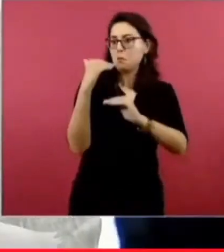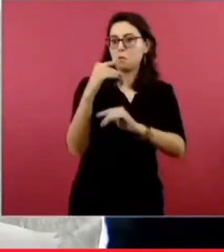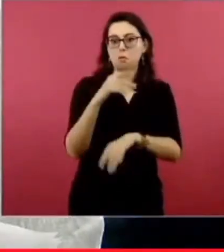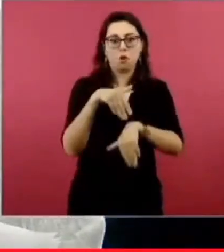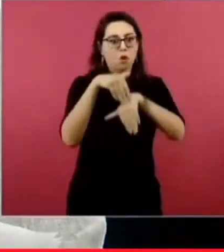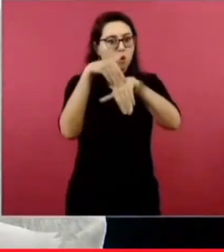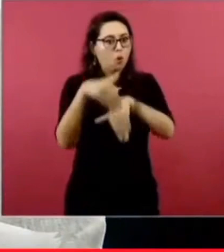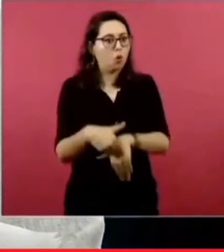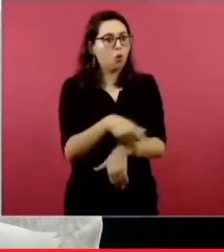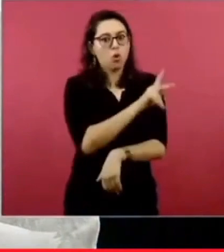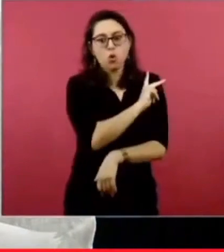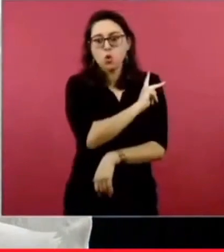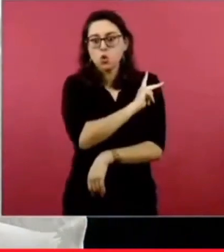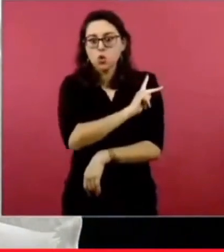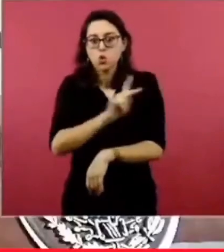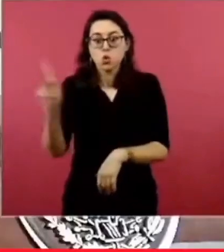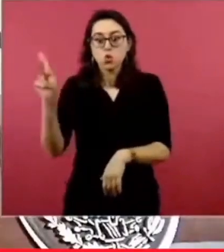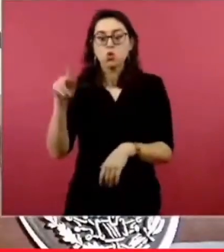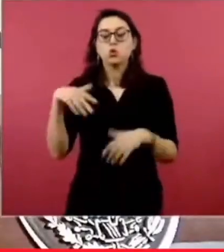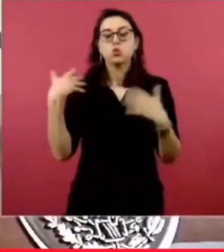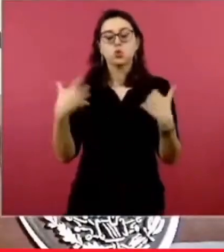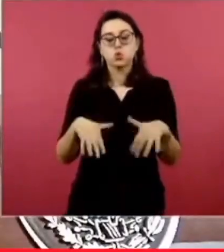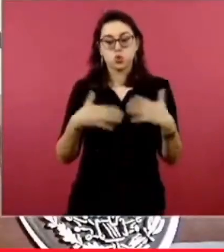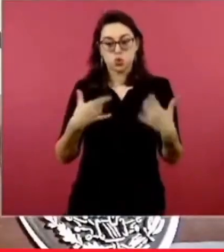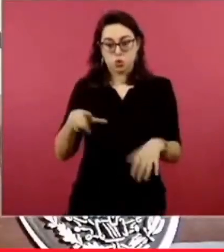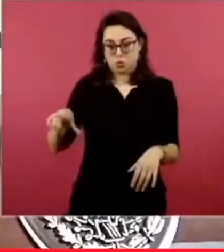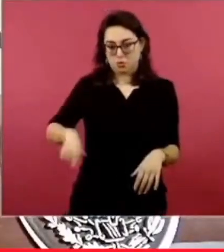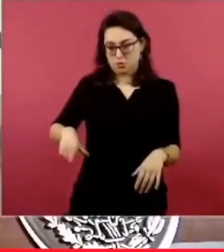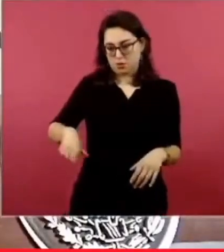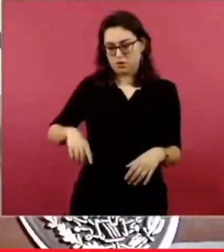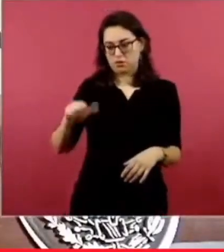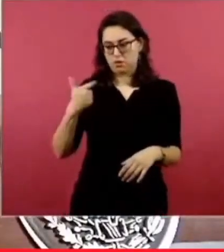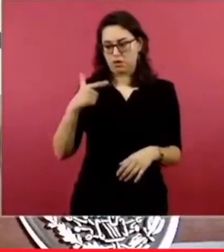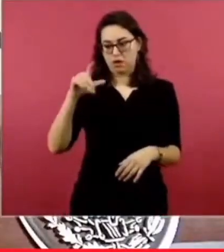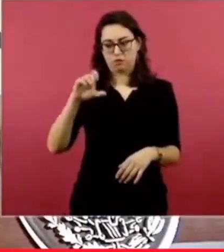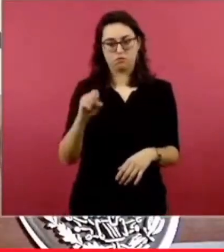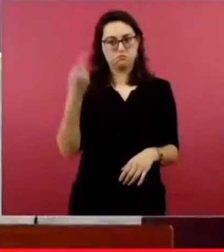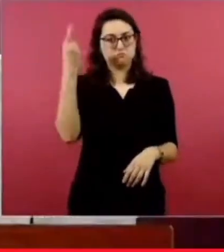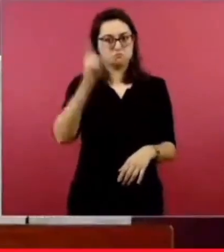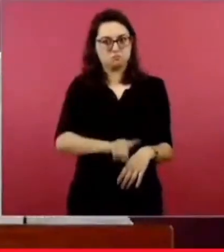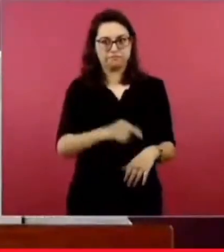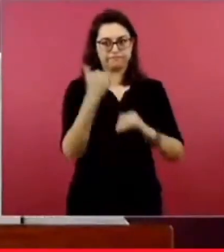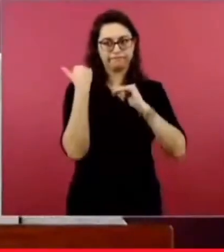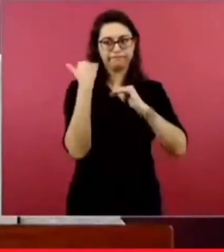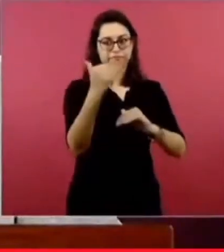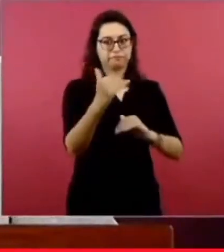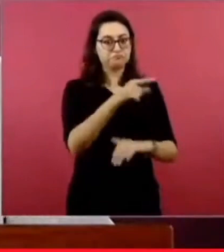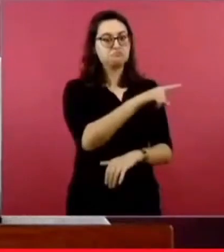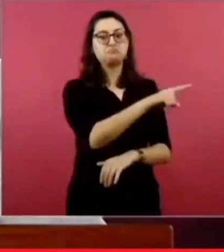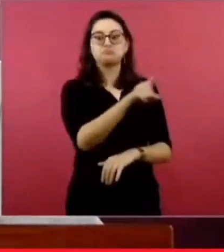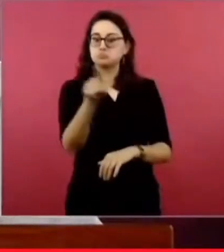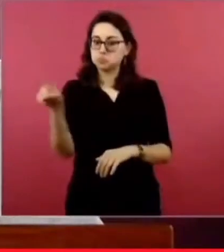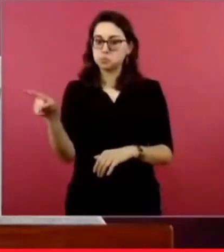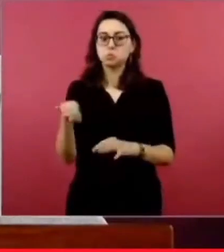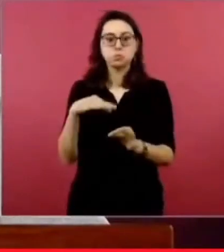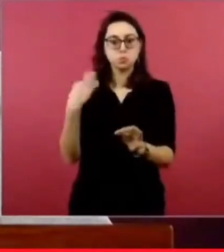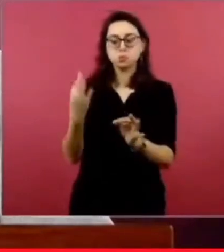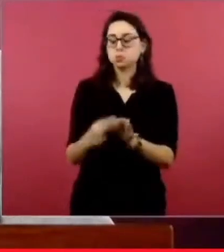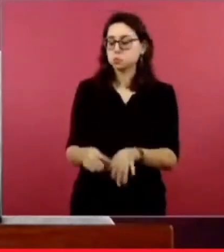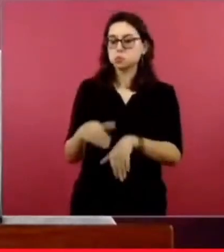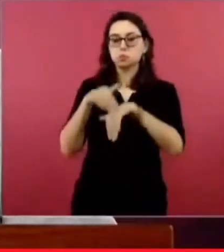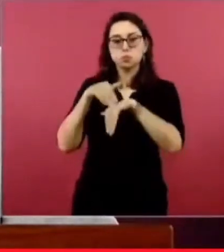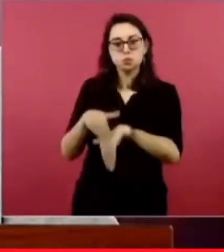una política de este gobierno que encabeza el presidente Andrés Manuel López Obrador, que ha sido muy efectiva, ya vista en el mercado,